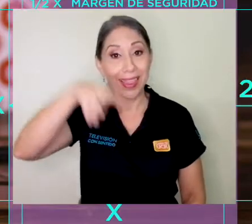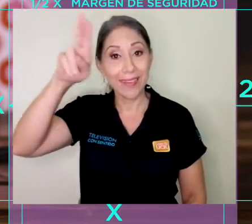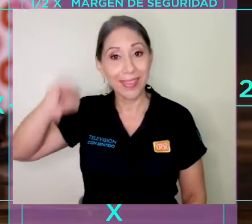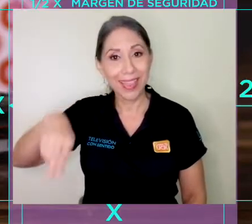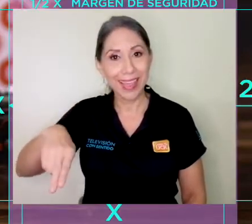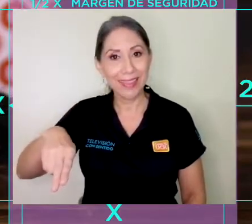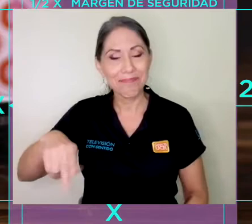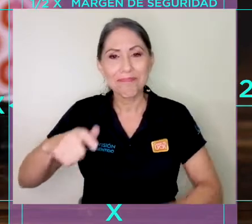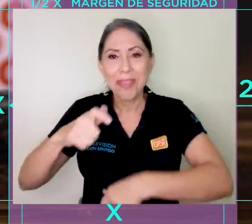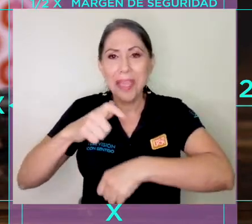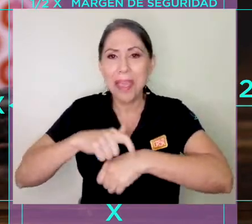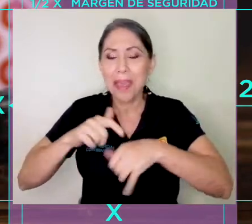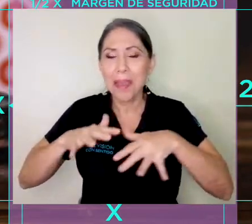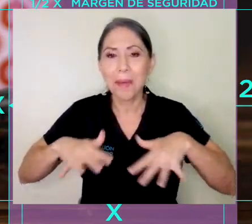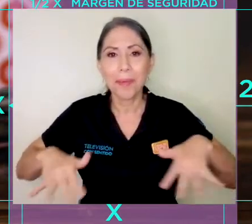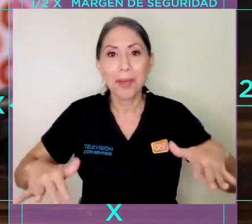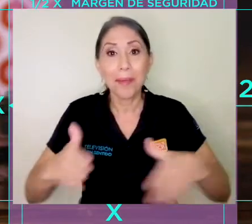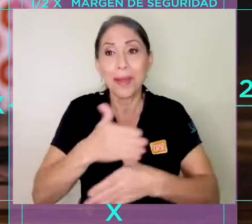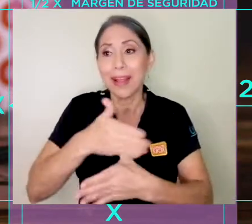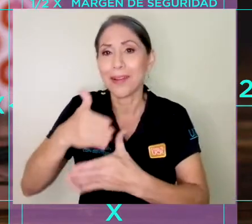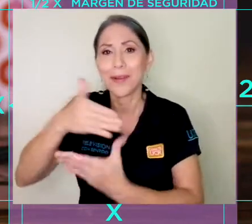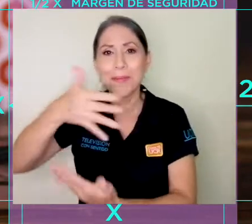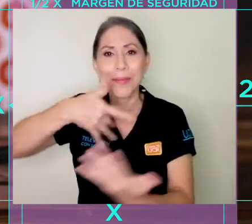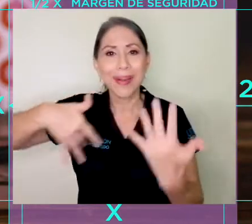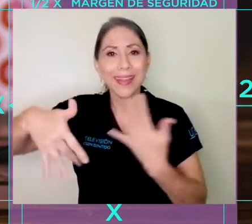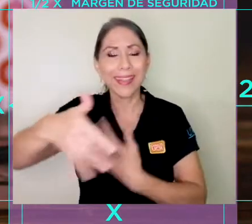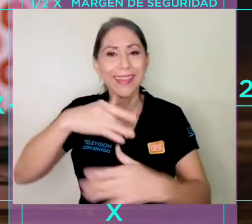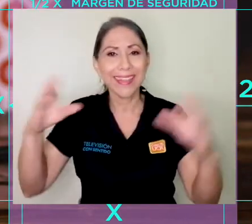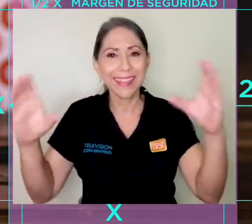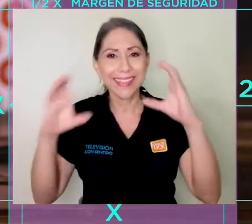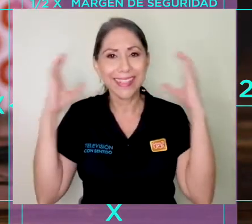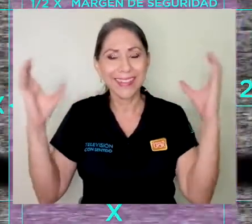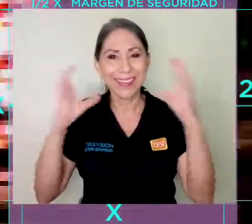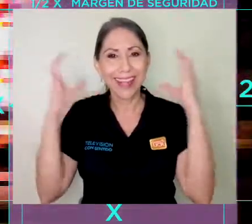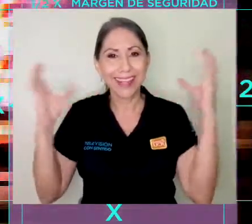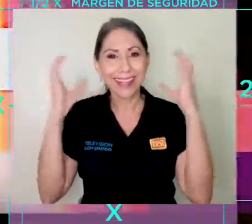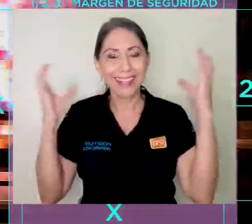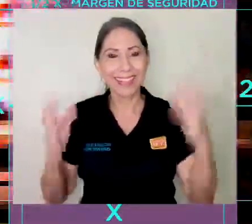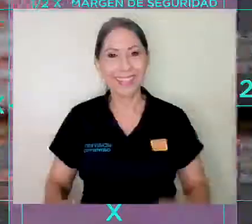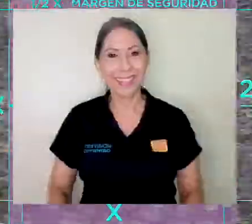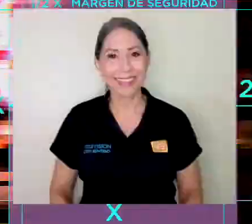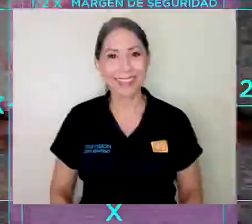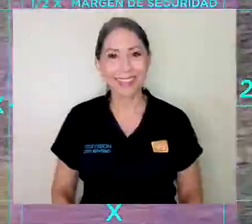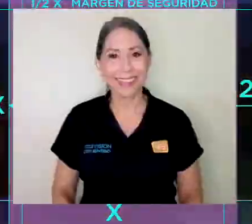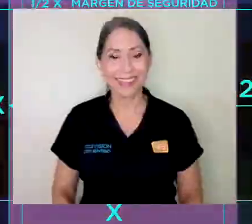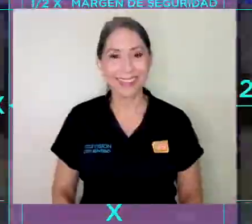Navidad, época para compartir y celebrar.